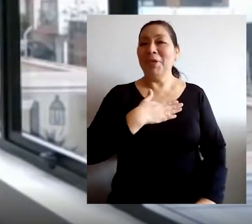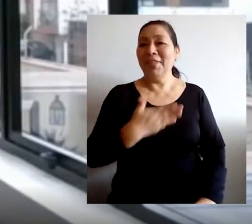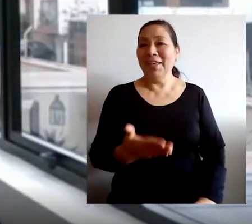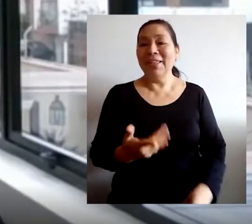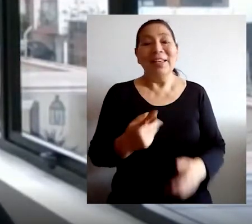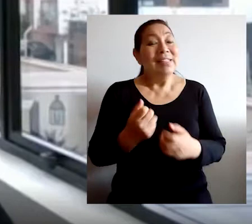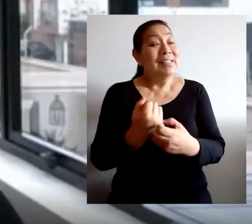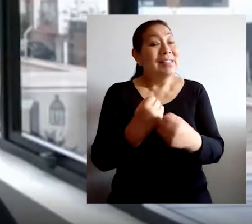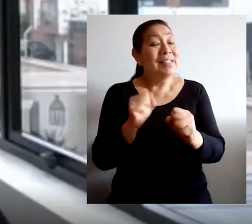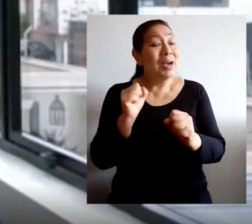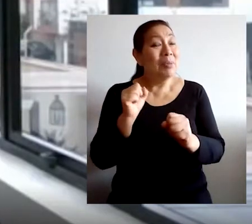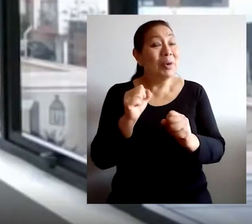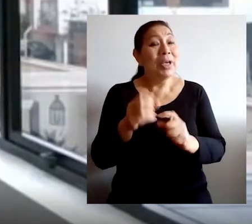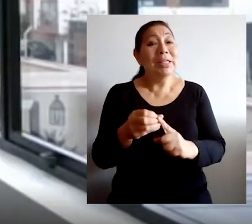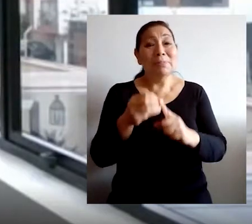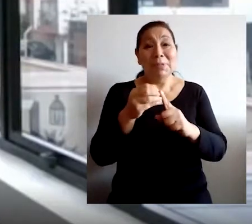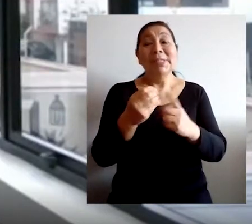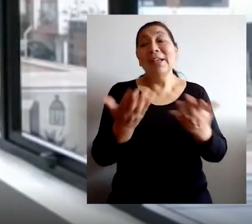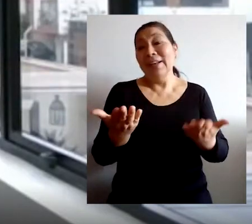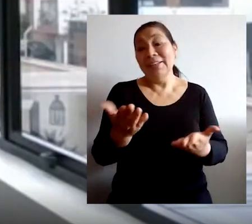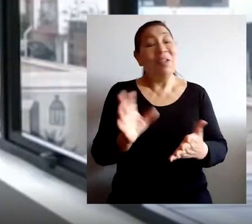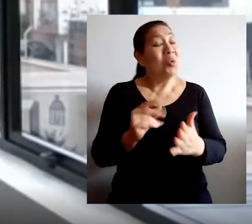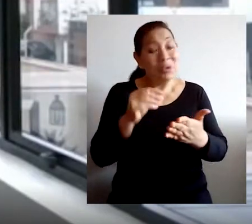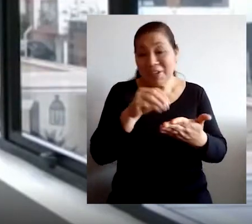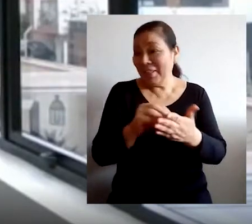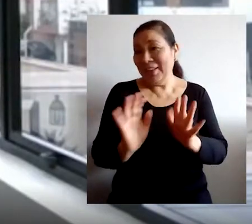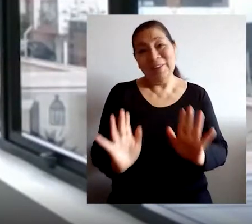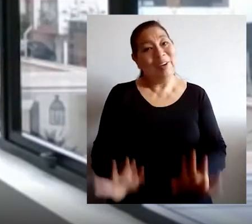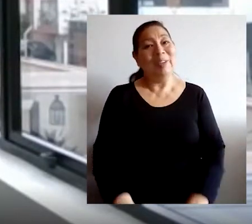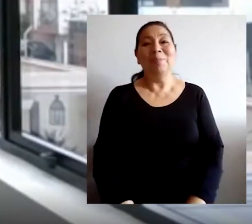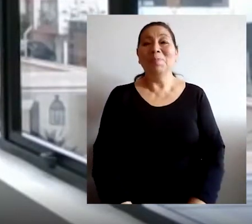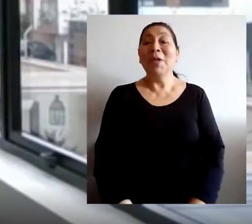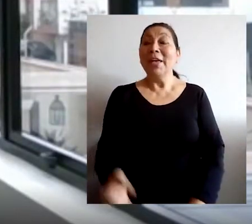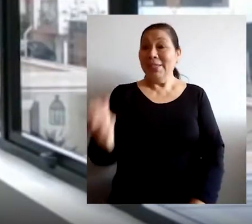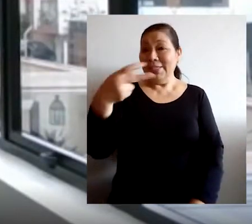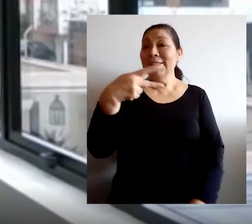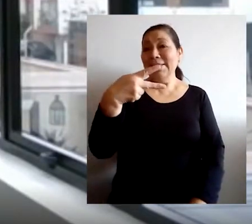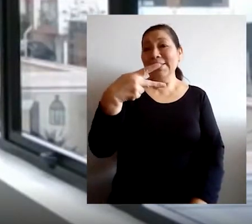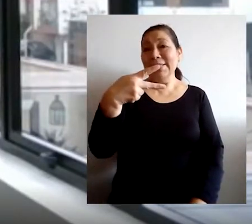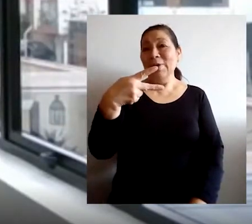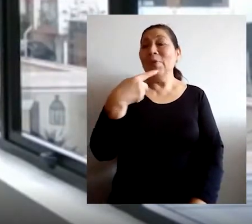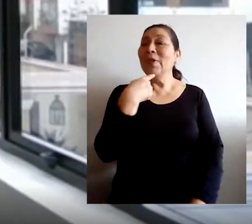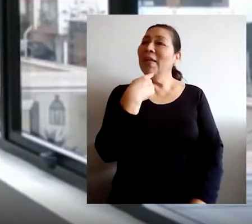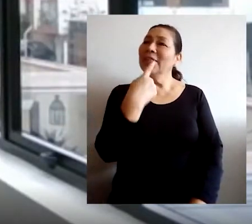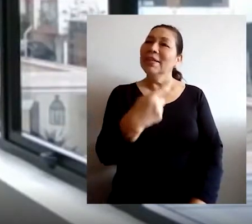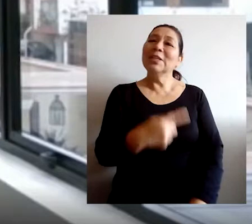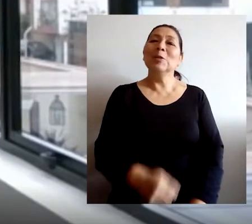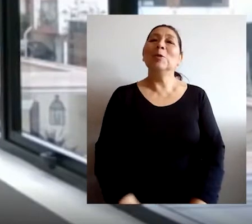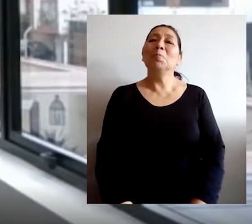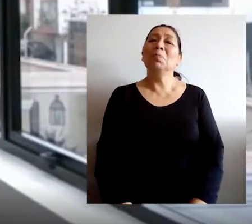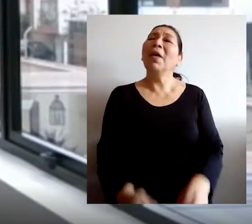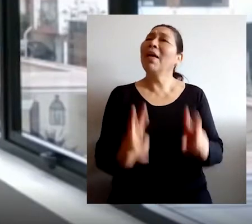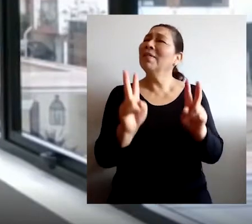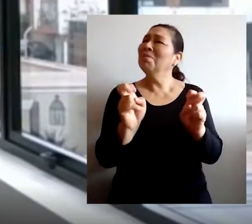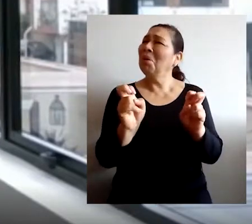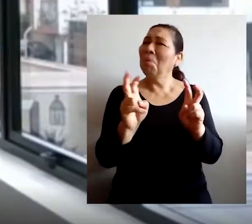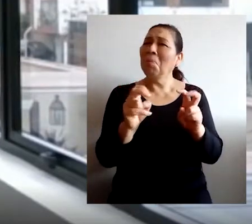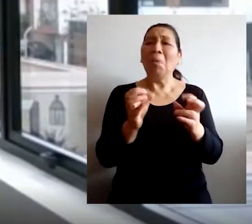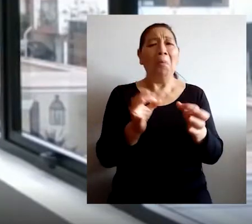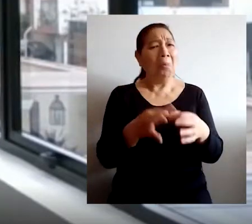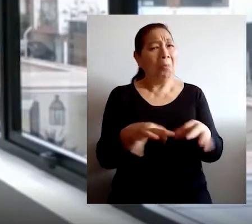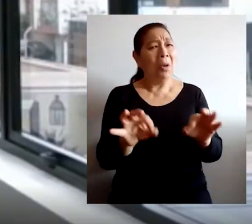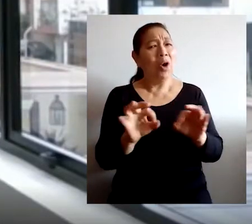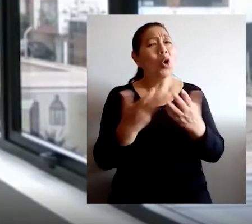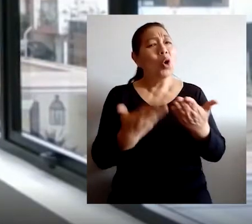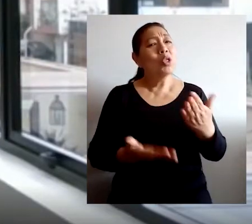inviolable, salvo razones especialísimas que obviamente no encajan ahí. En segundo lugar, ha reiterado un tema que es bien particular, el